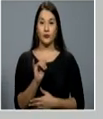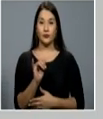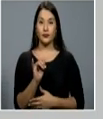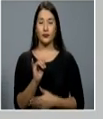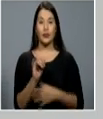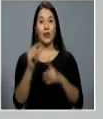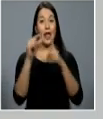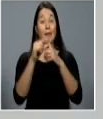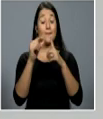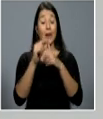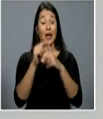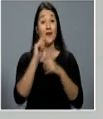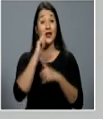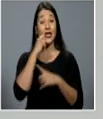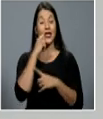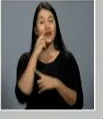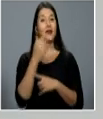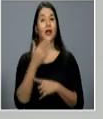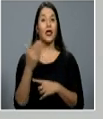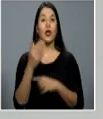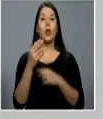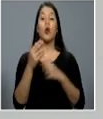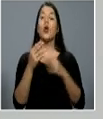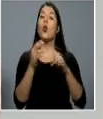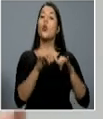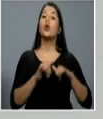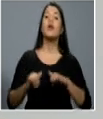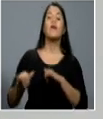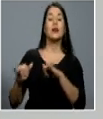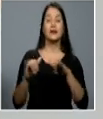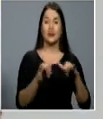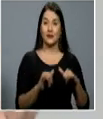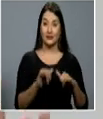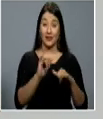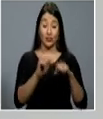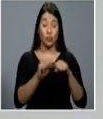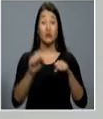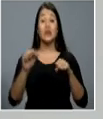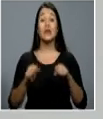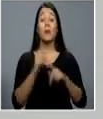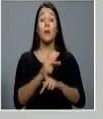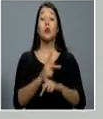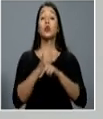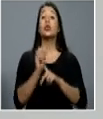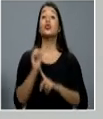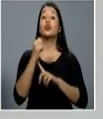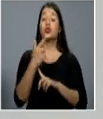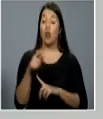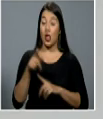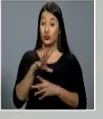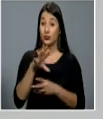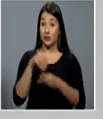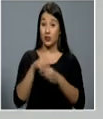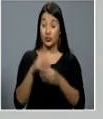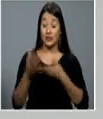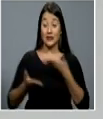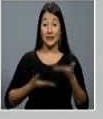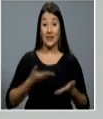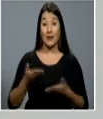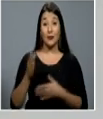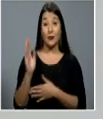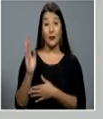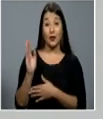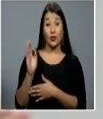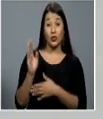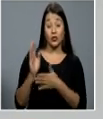la palabra clave ahí es universal, o sea, es un sistema de protección social que incluye los servicios sanitarios y de